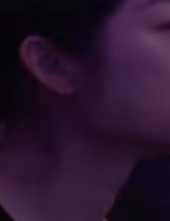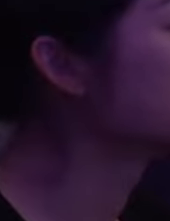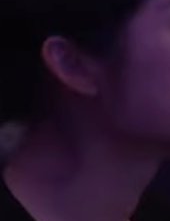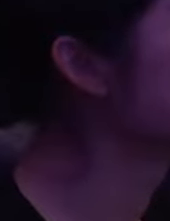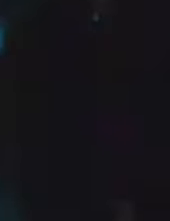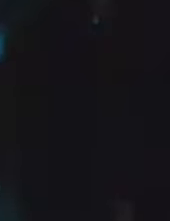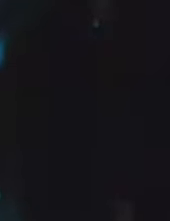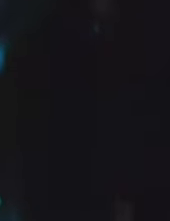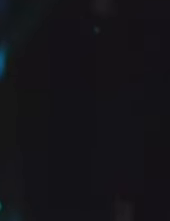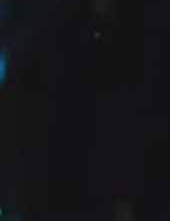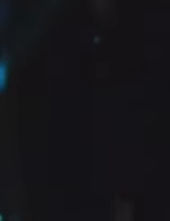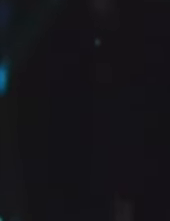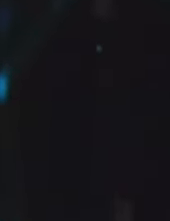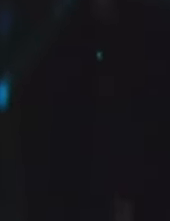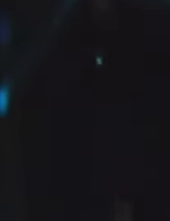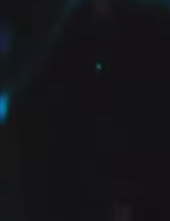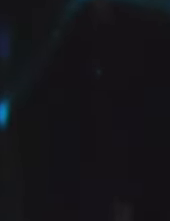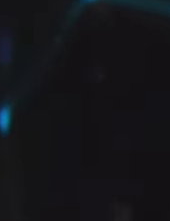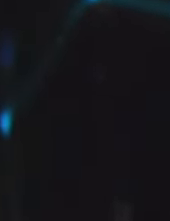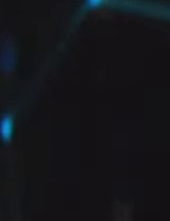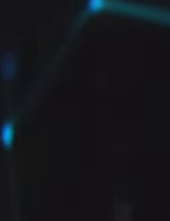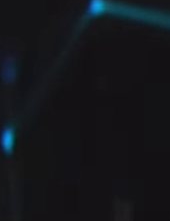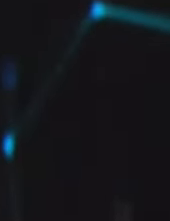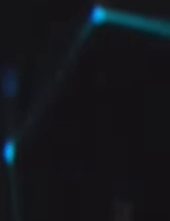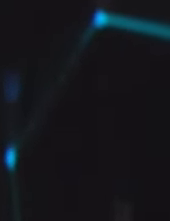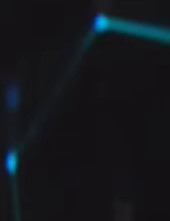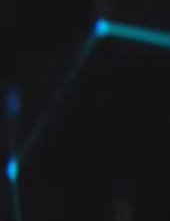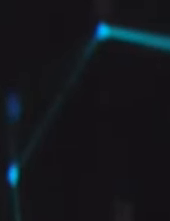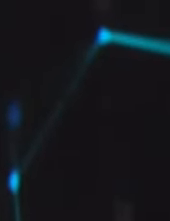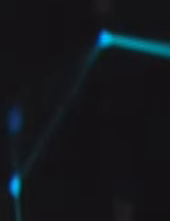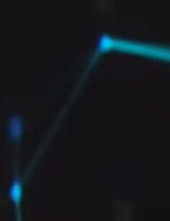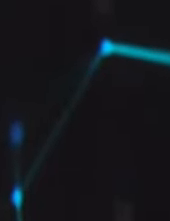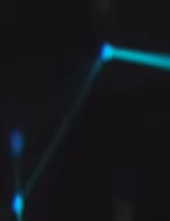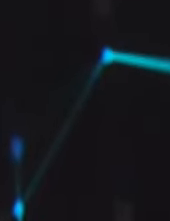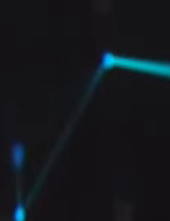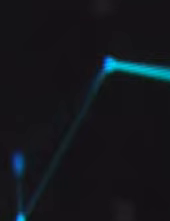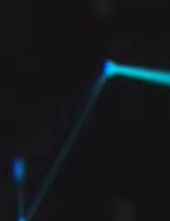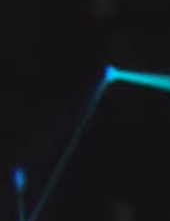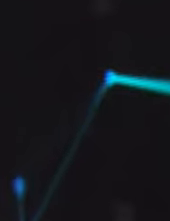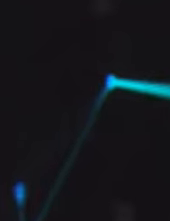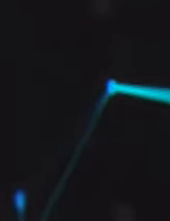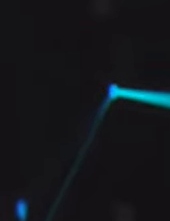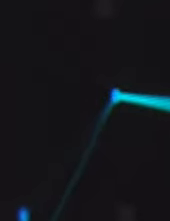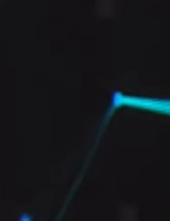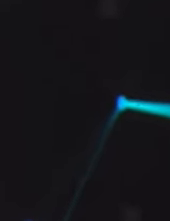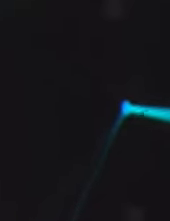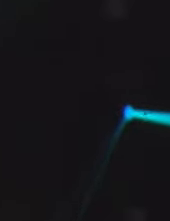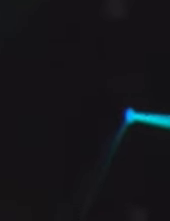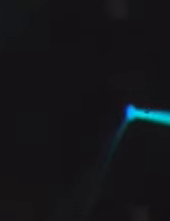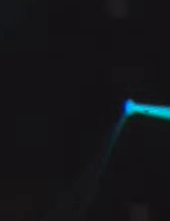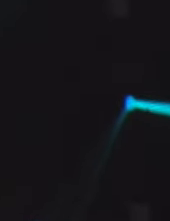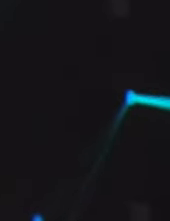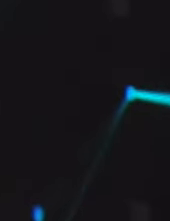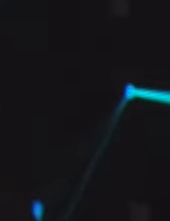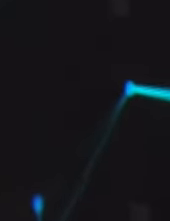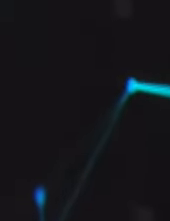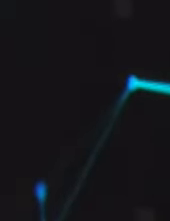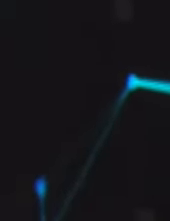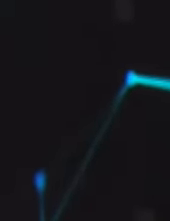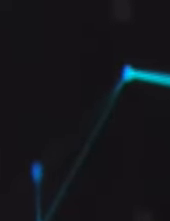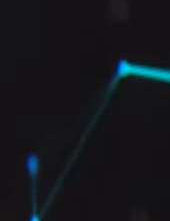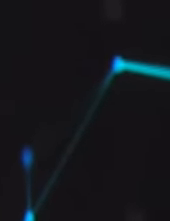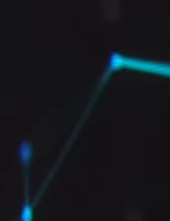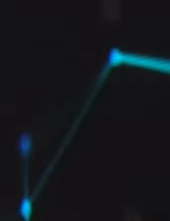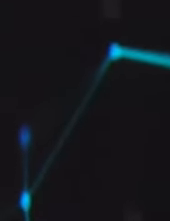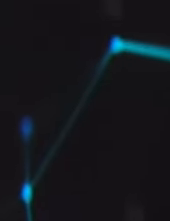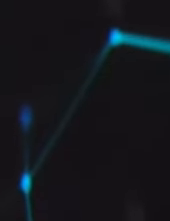del país y además no sé tú Pascal pero se los digo igual en momento en que hay mucha división también no en el debate Estos son de los temas que unen y eso se necesita